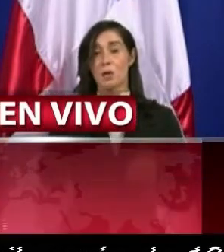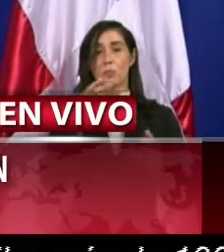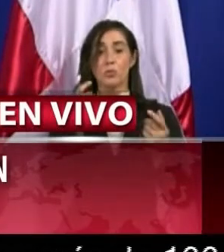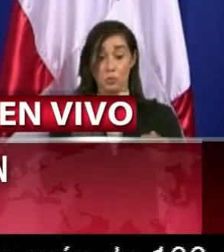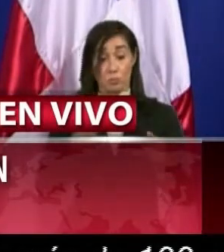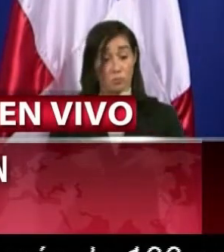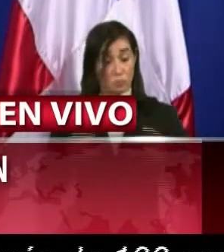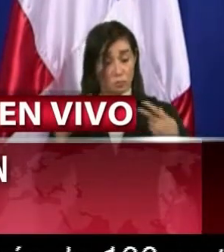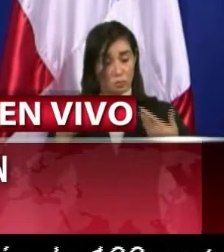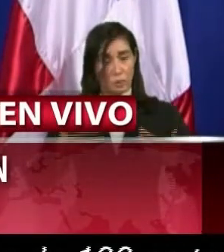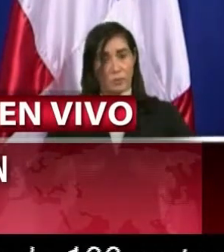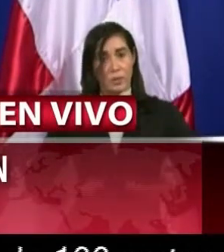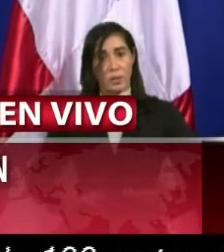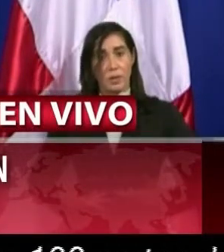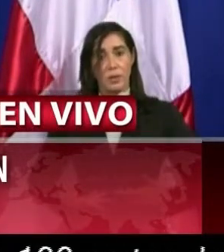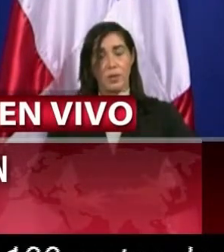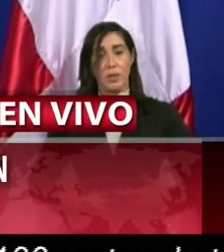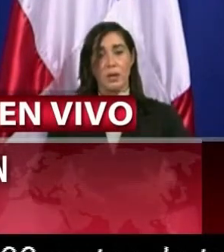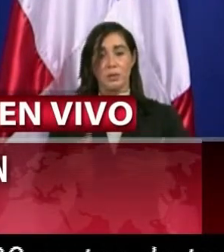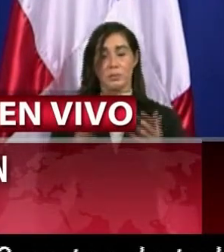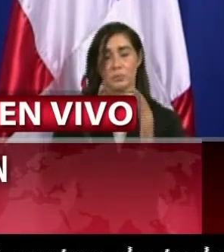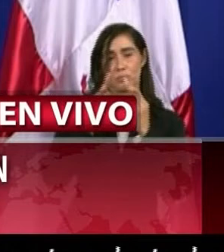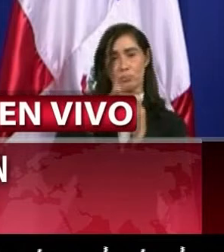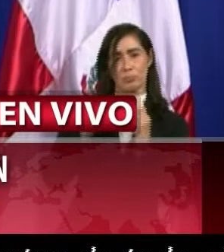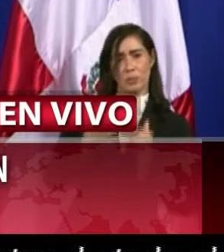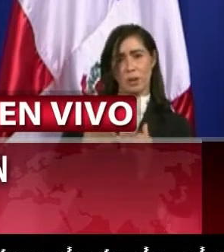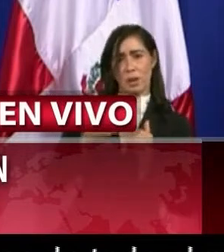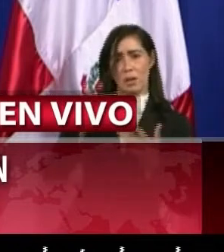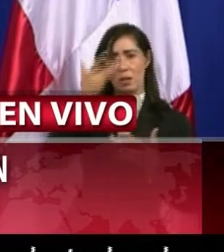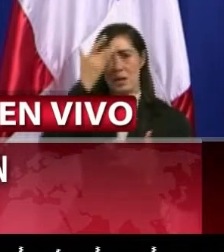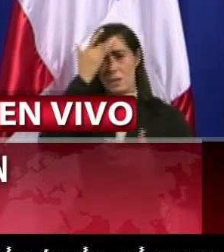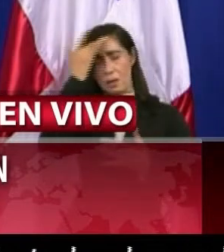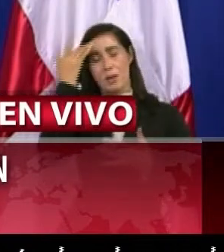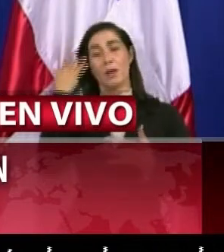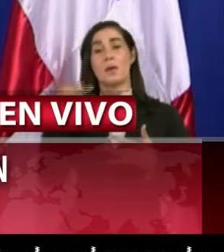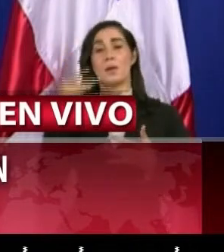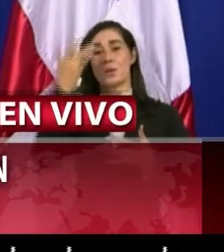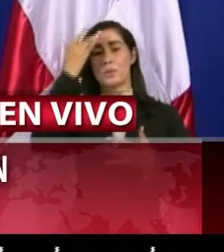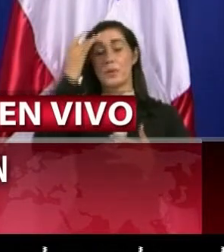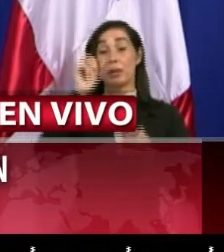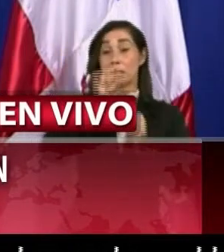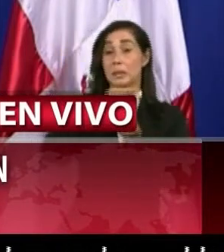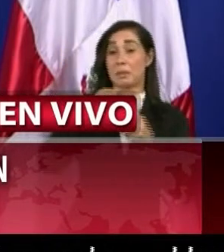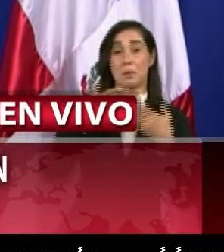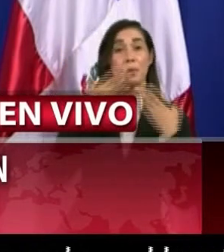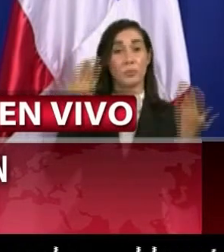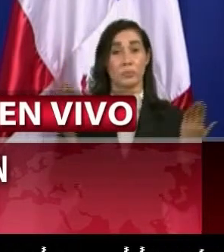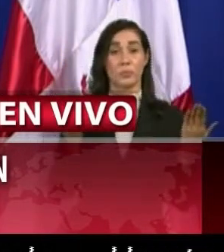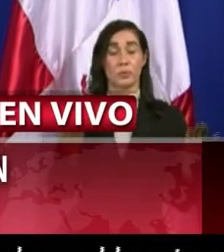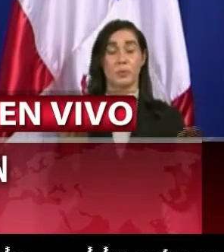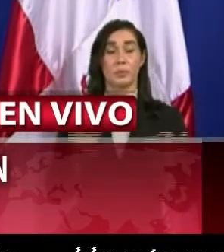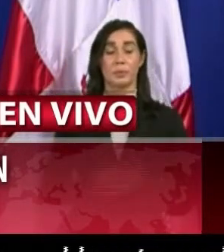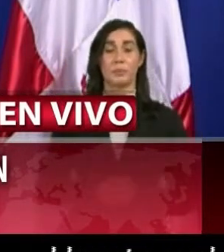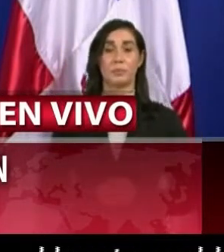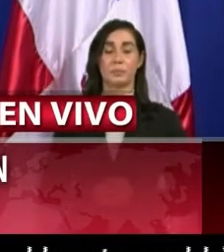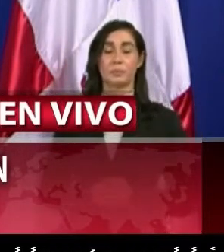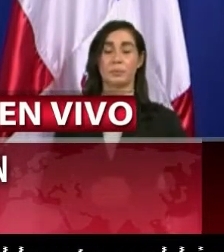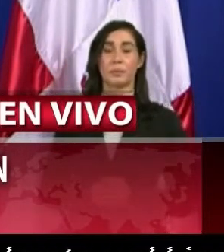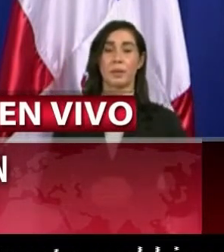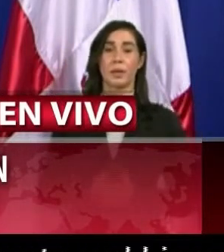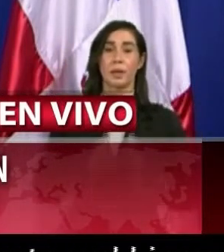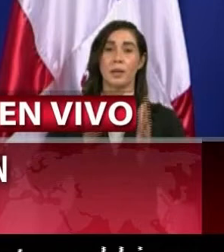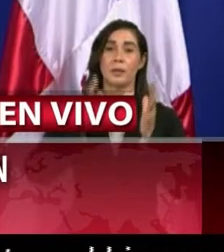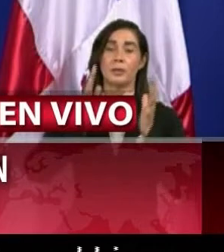vida, su condición de vulnerabilidad y la informalidad laboral. Les